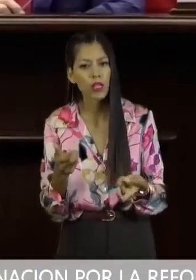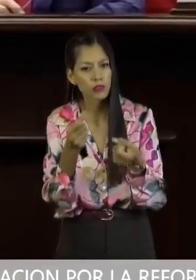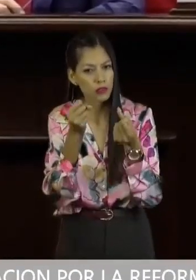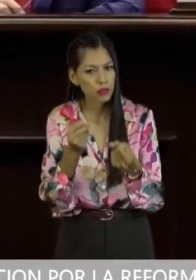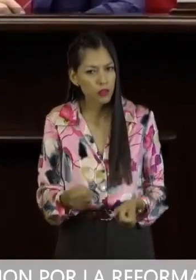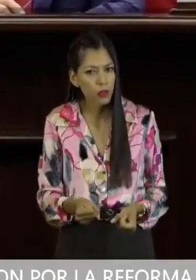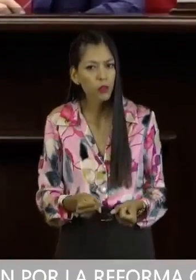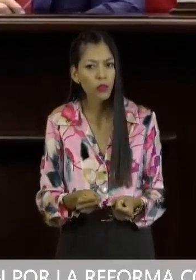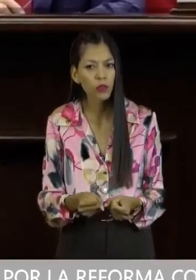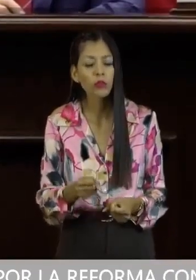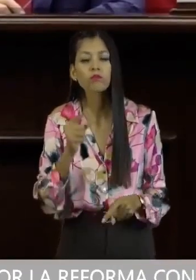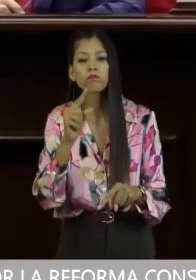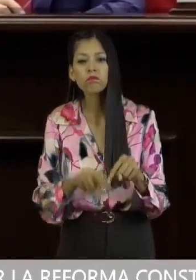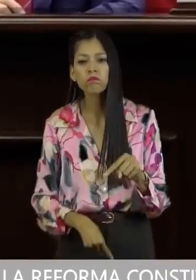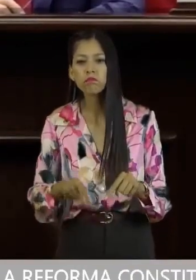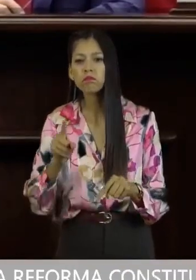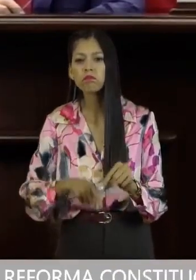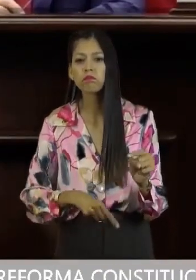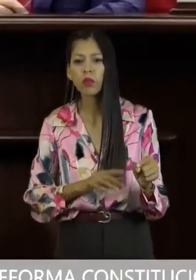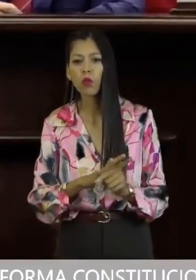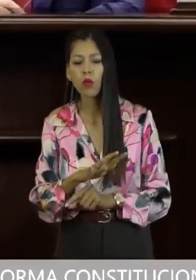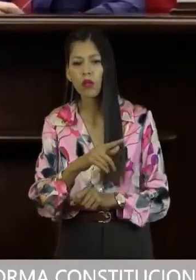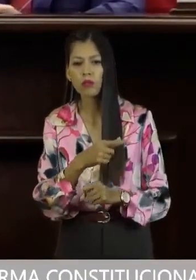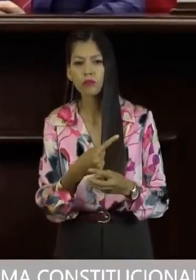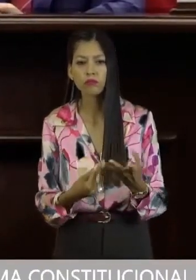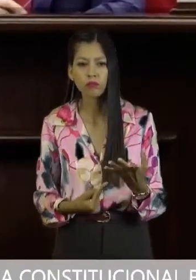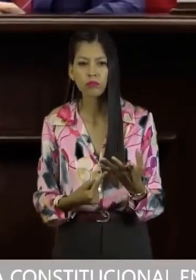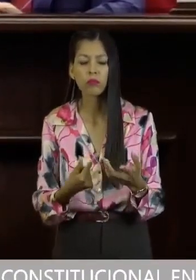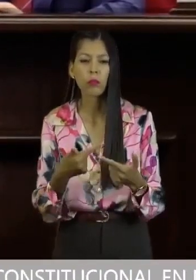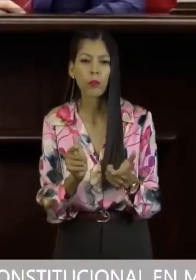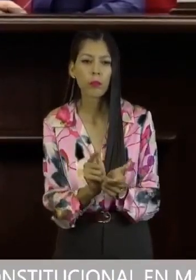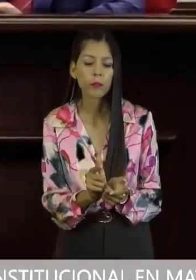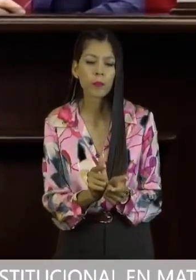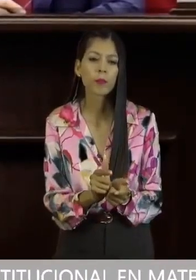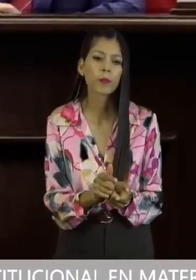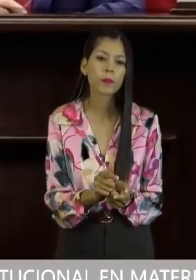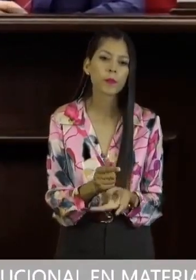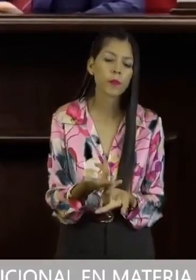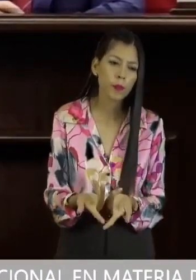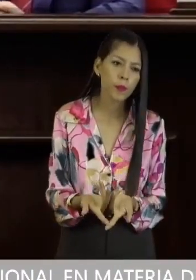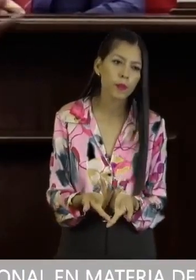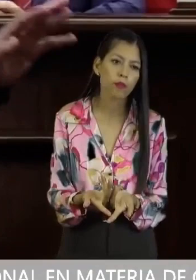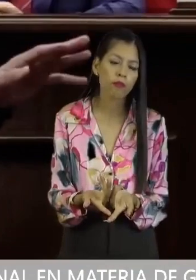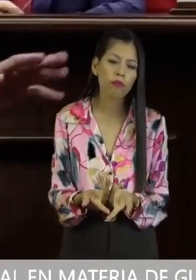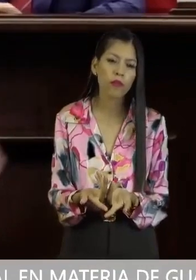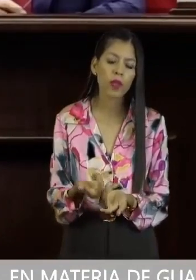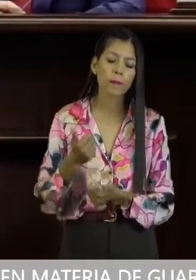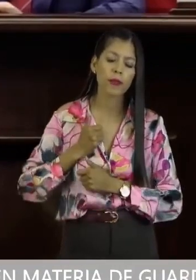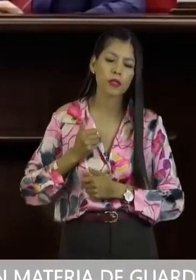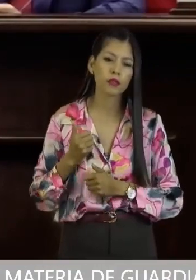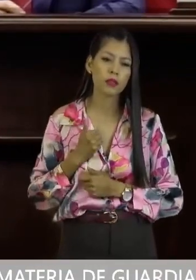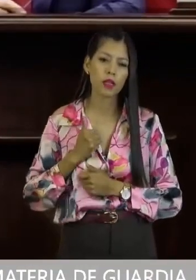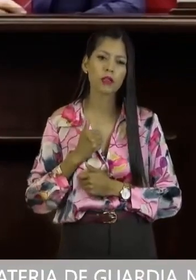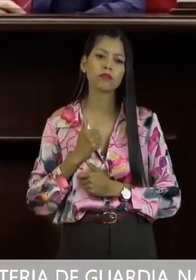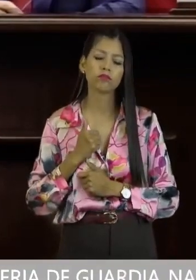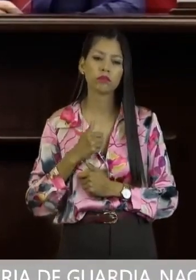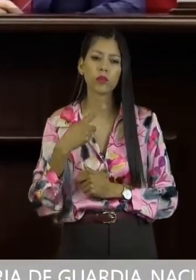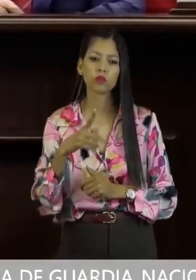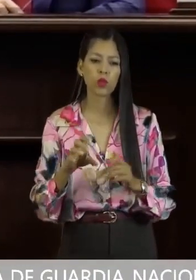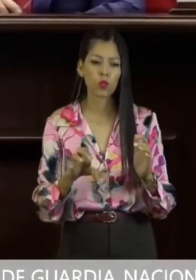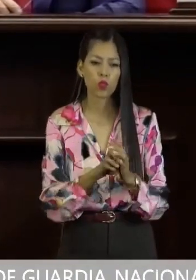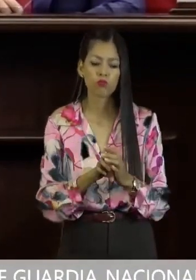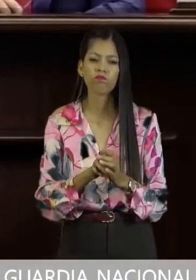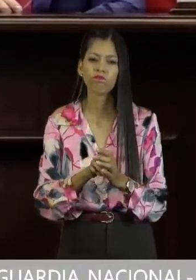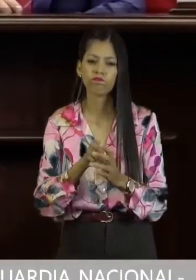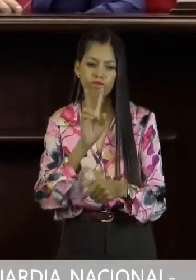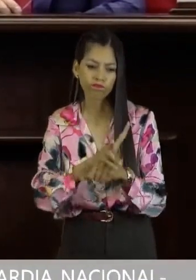seguramente retirándose los elementos de las Fuerzas Armadas, de la Guardia Nacional, a sus cuarteles, a apoyar en otras